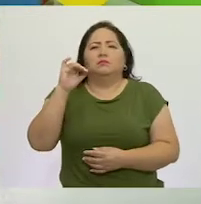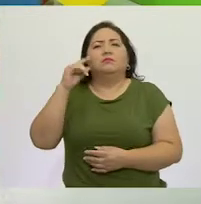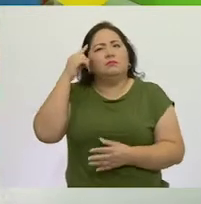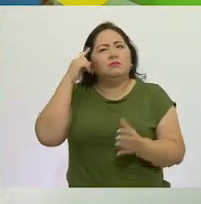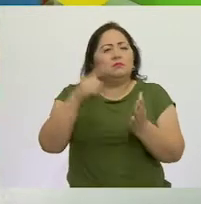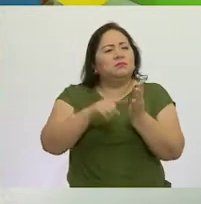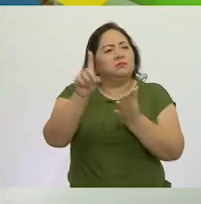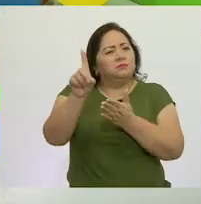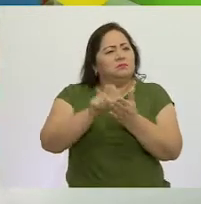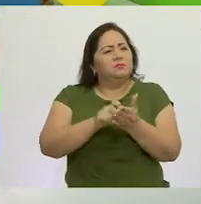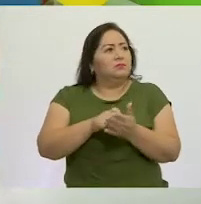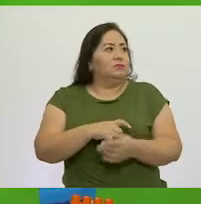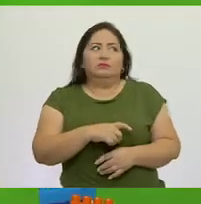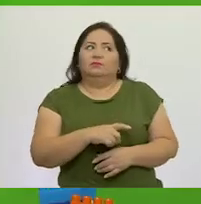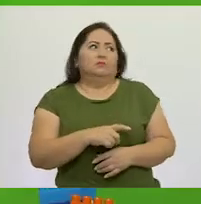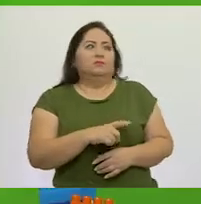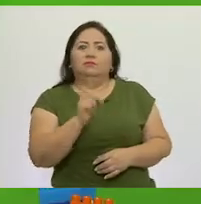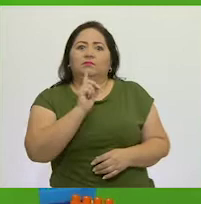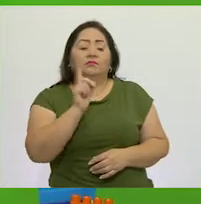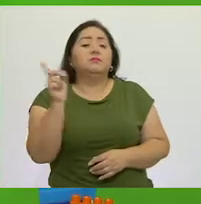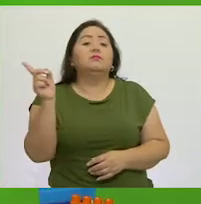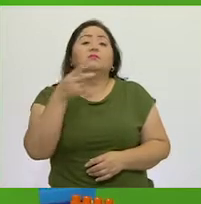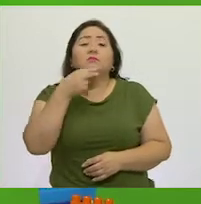mes. ¡No! ¿No? ¡Se tardó